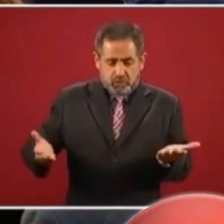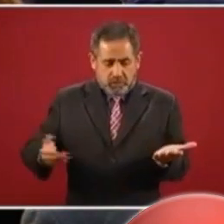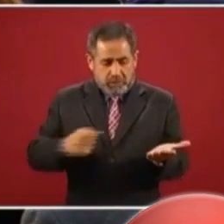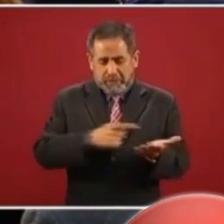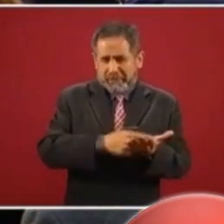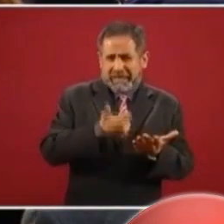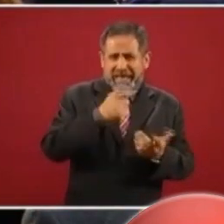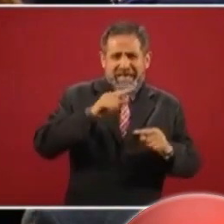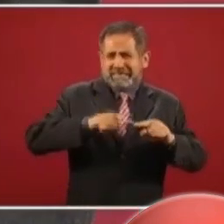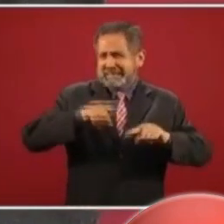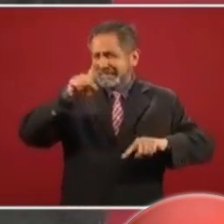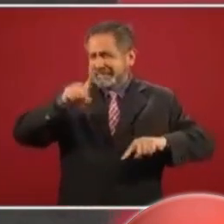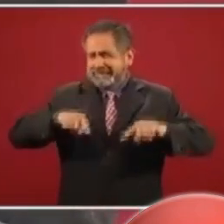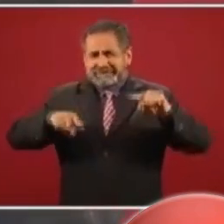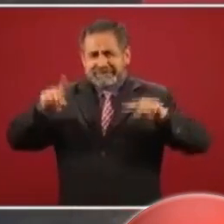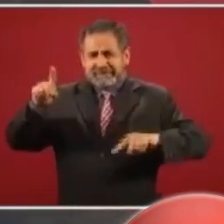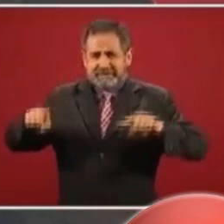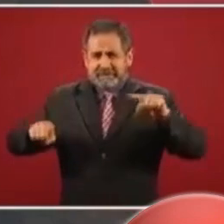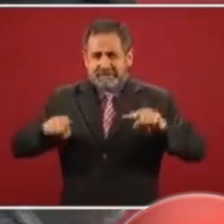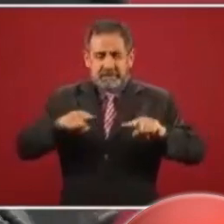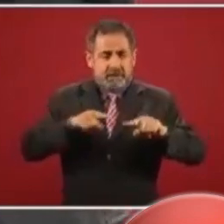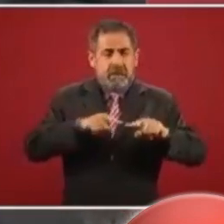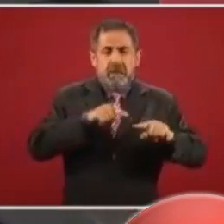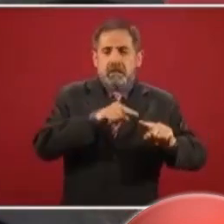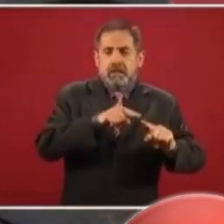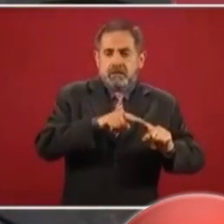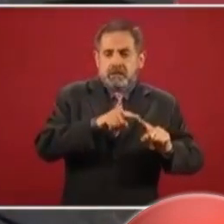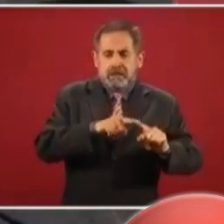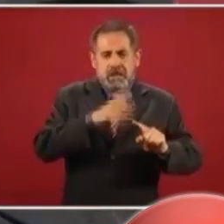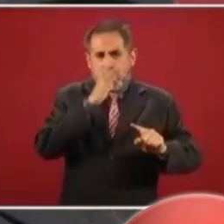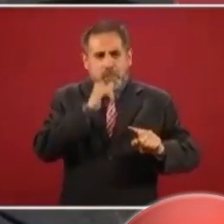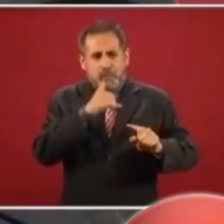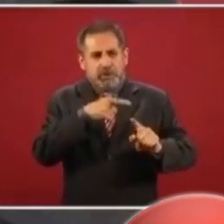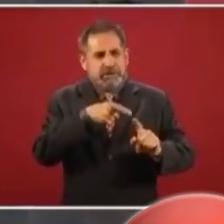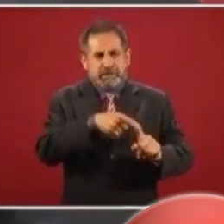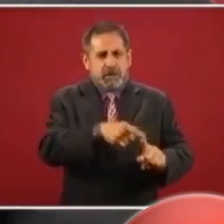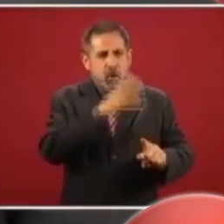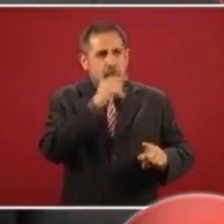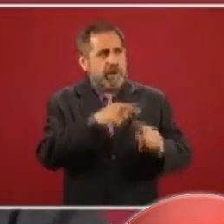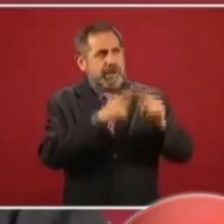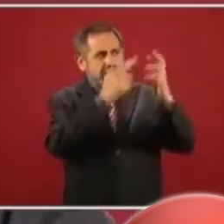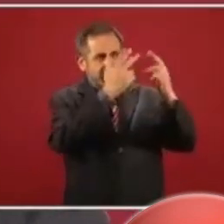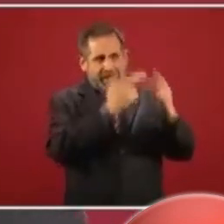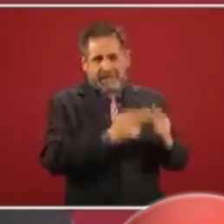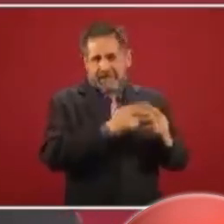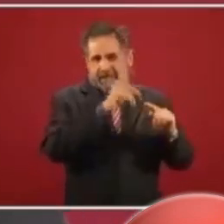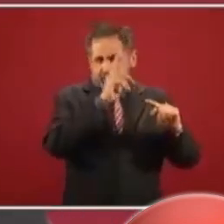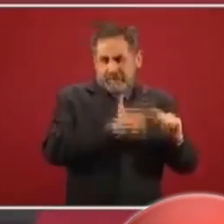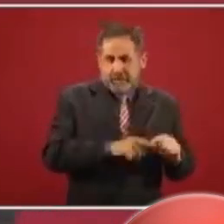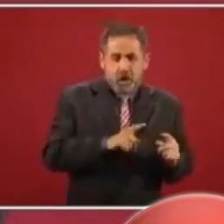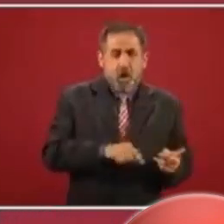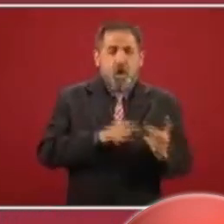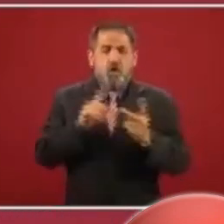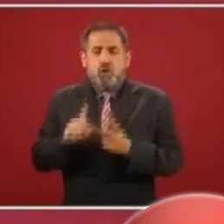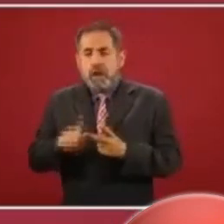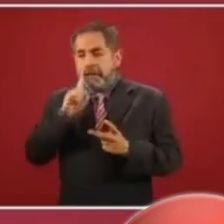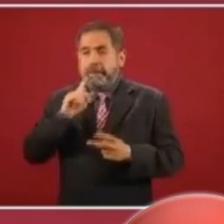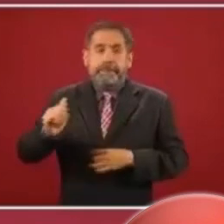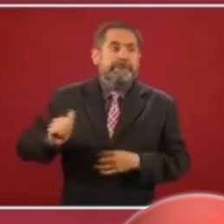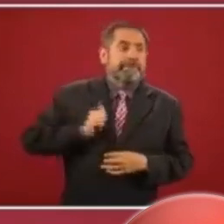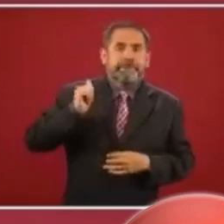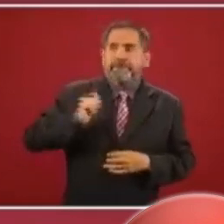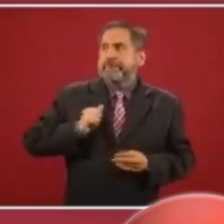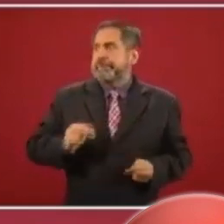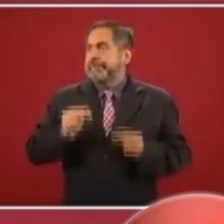dispares entre algunos que sabíamos que iba a ser imposible que llevaran a cabo la demolición, u otros pues que simplemente estaban viendo la oportunidad de un negocio.